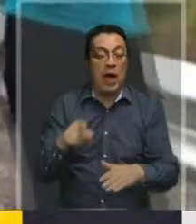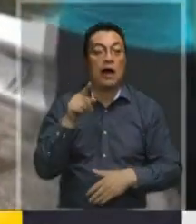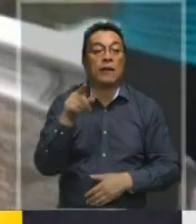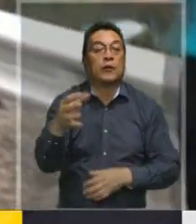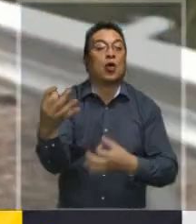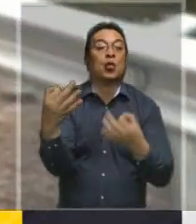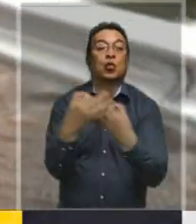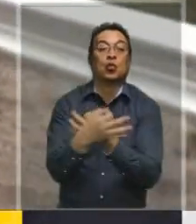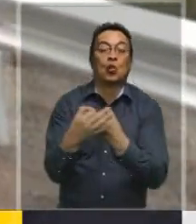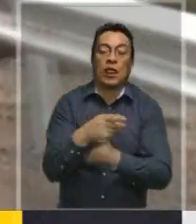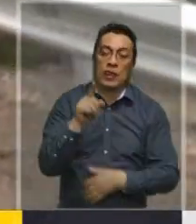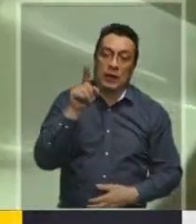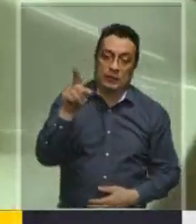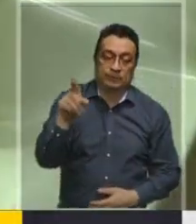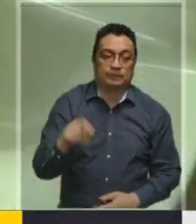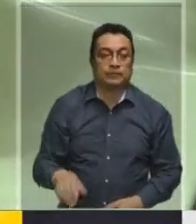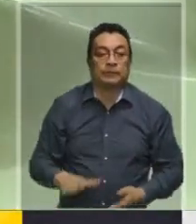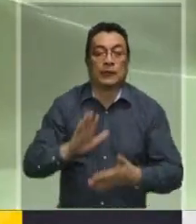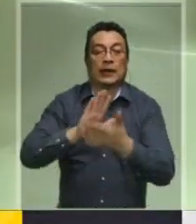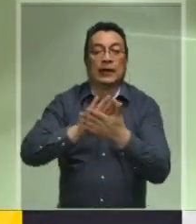de qué se trata, Héctor.